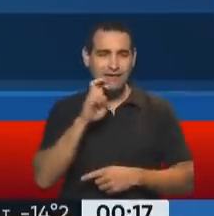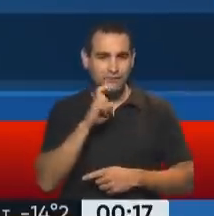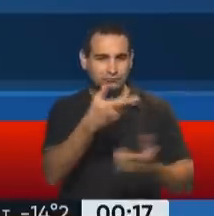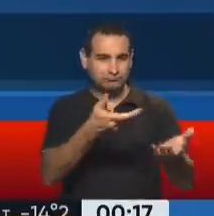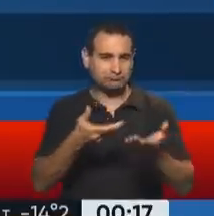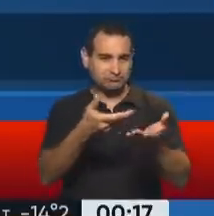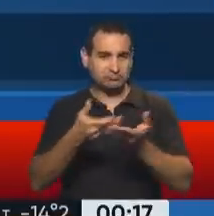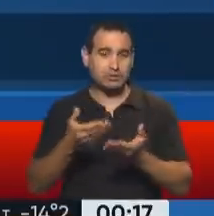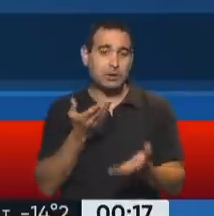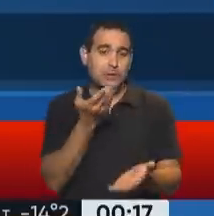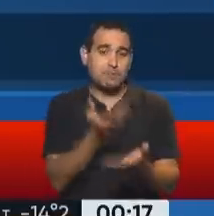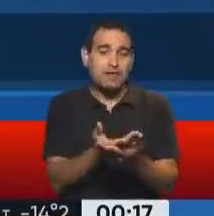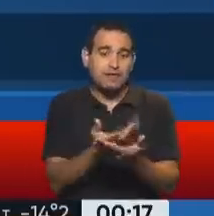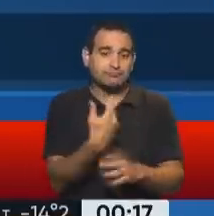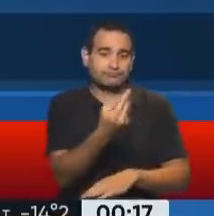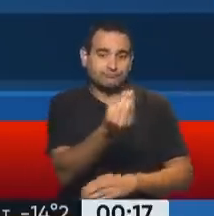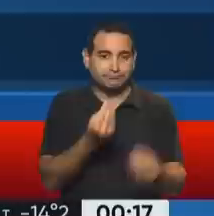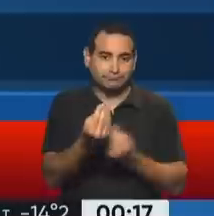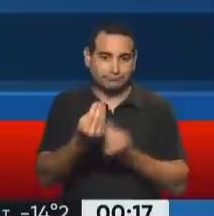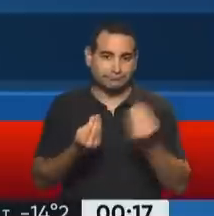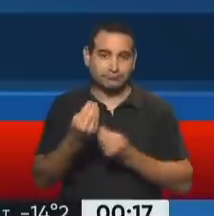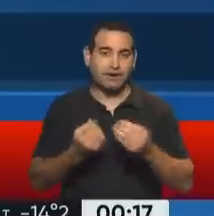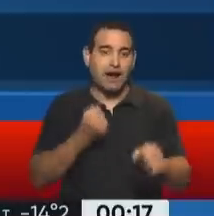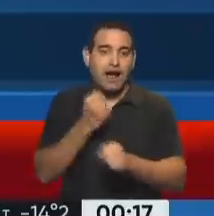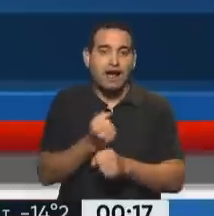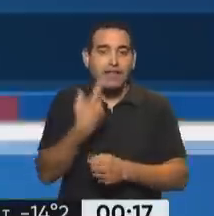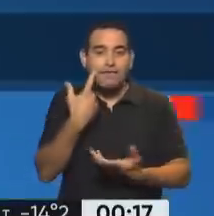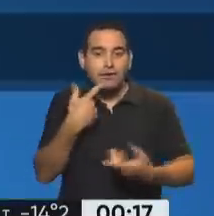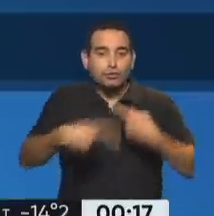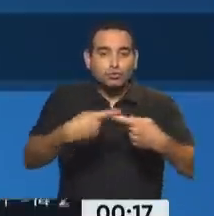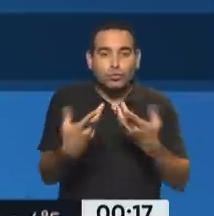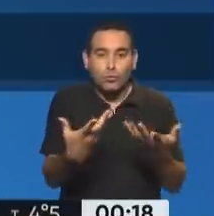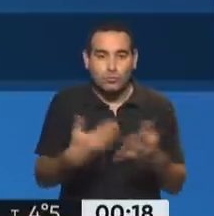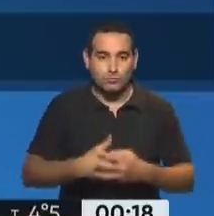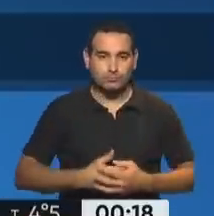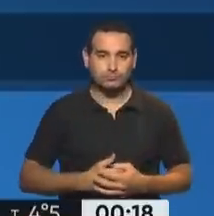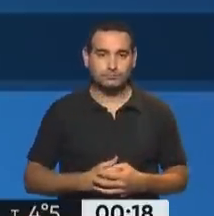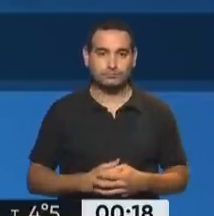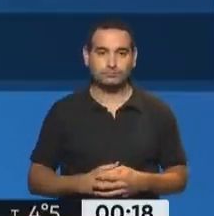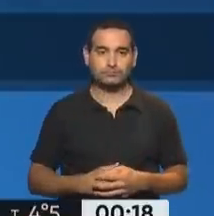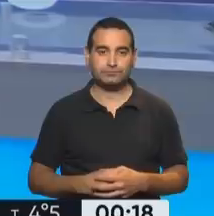que pedían tener un lugar hasta saber un poco cómo era la evolución de los acontecimientos.